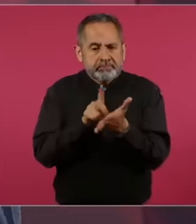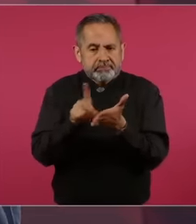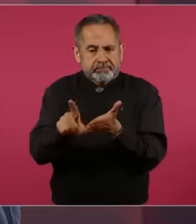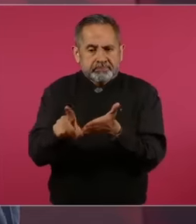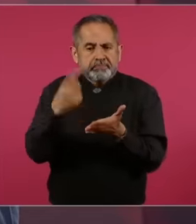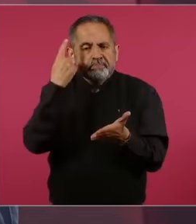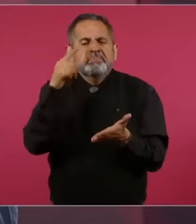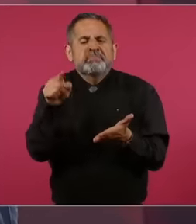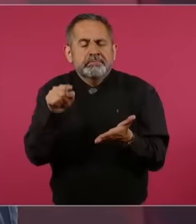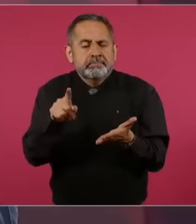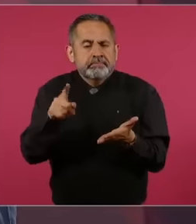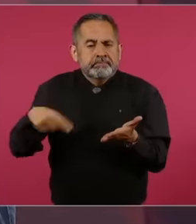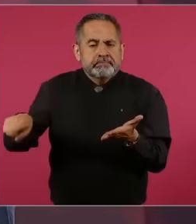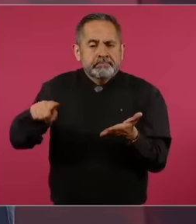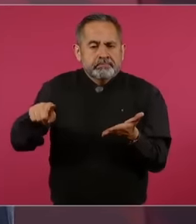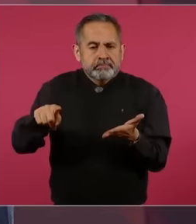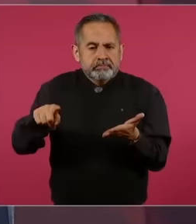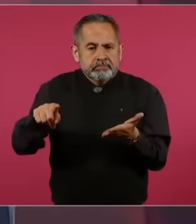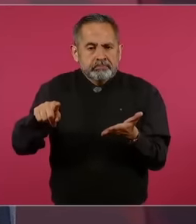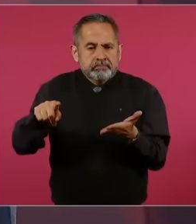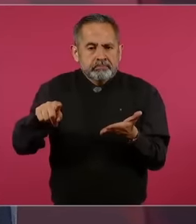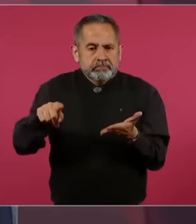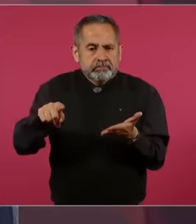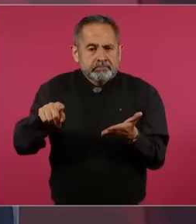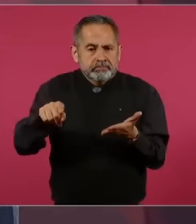recibir un jornal